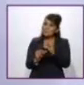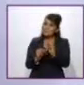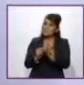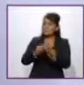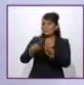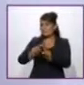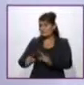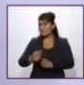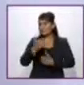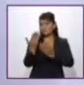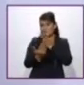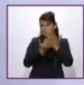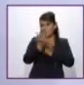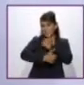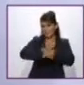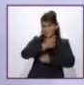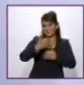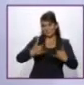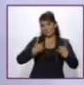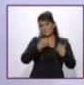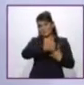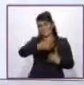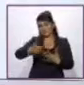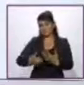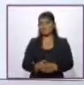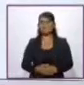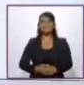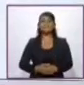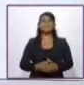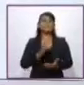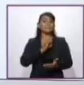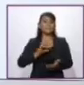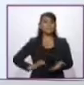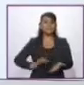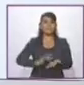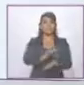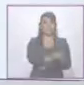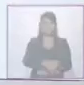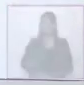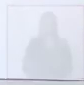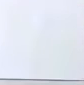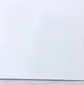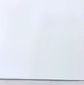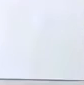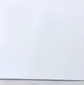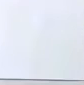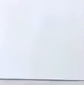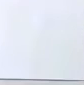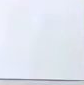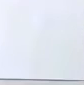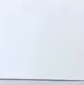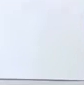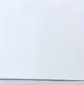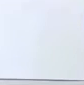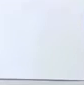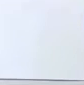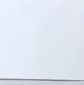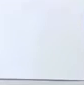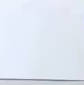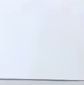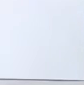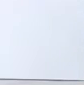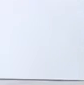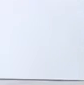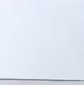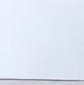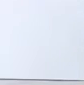las que egresan nuestros jóvenes. Gracias, candidata. Con esta participación concluimos la primera ronda de